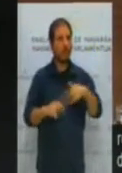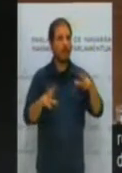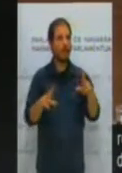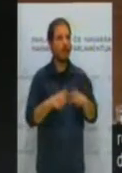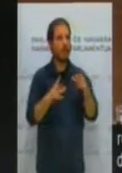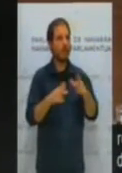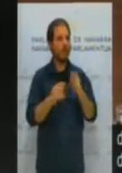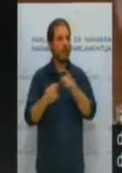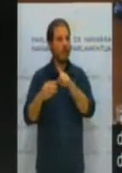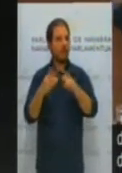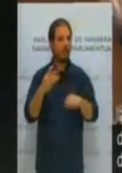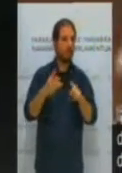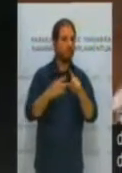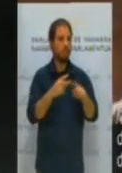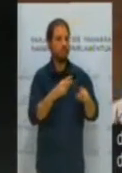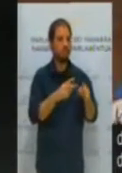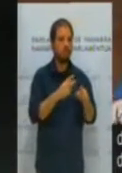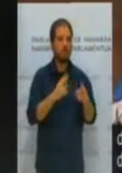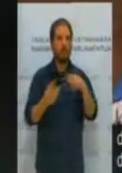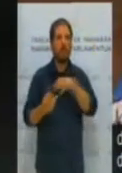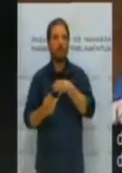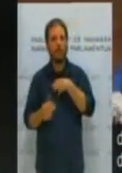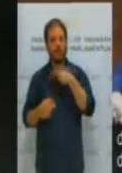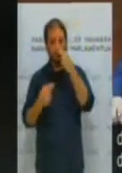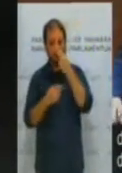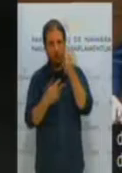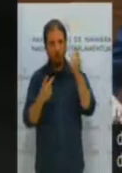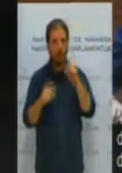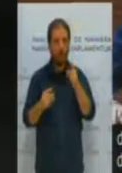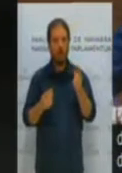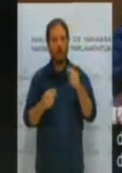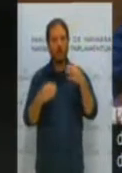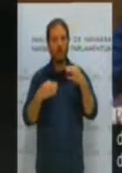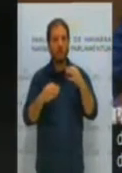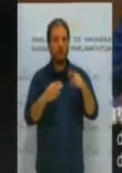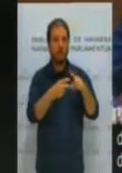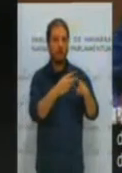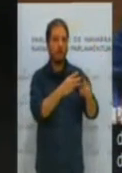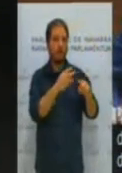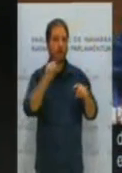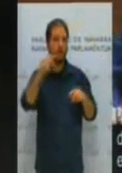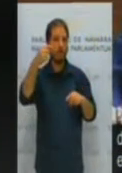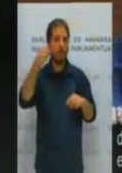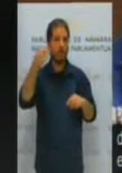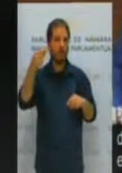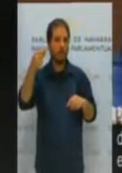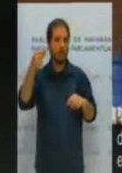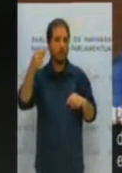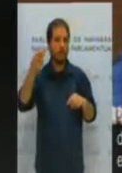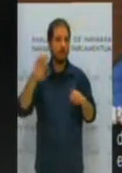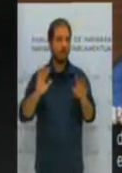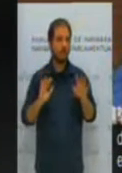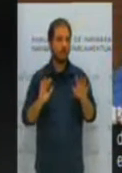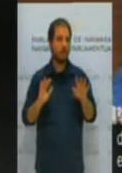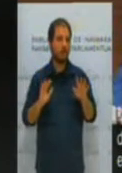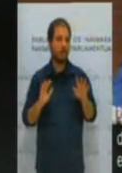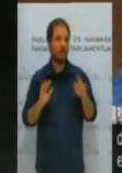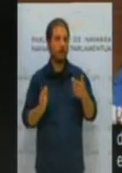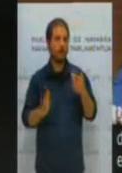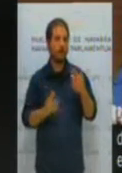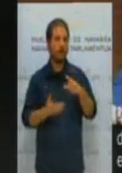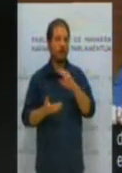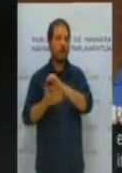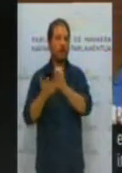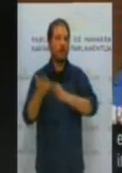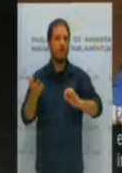diferentes denominaciones o función pública pues encabezaban estas quejas. Por lo tanto, efectivamente, el informe del Defensor